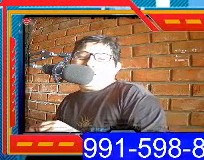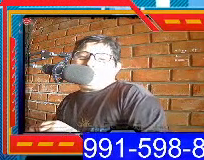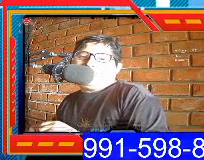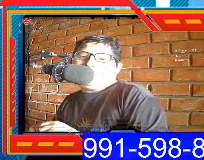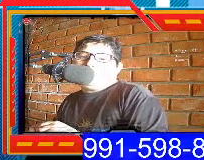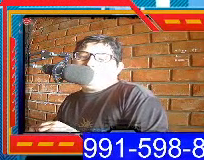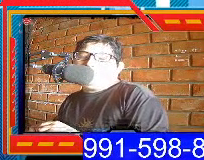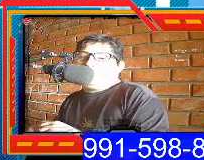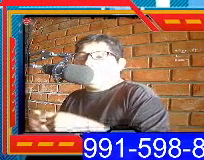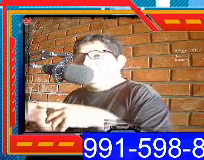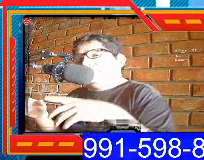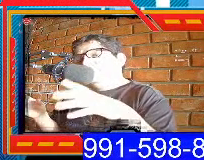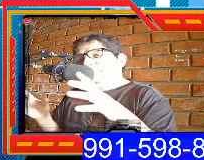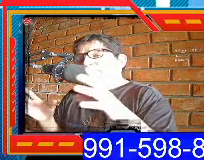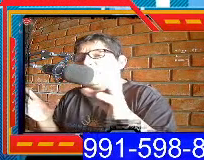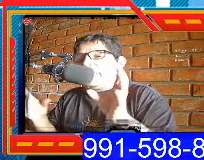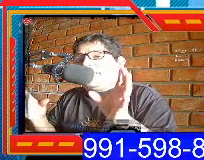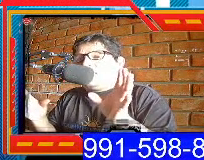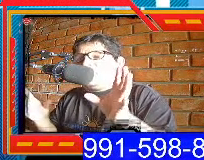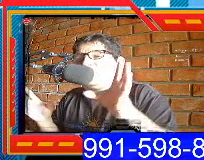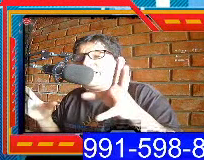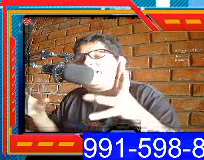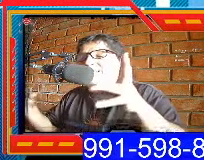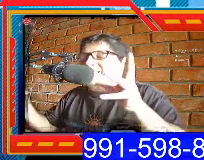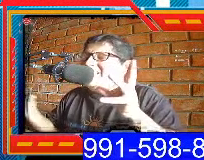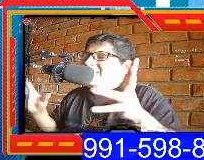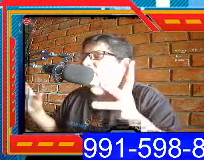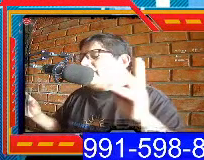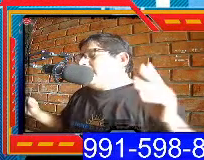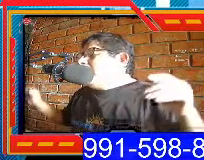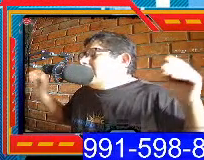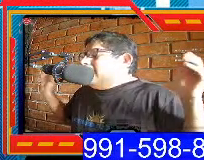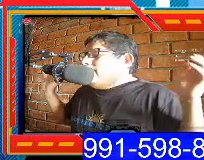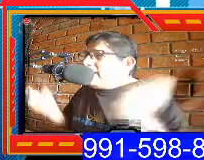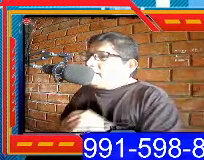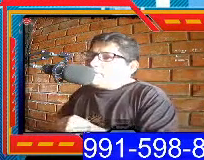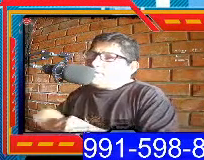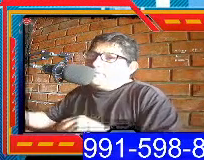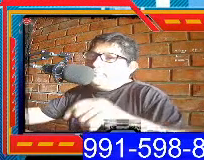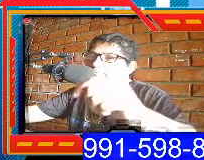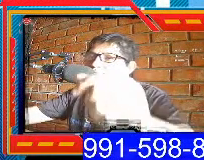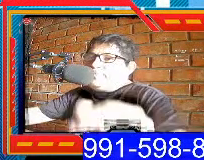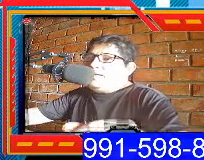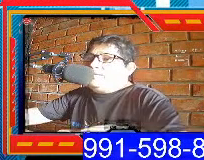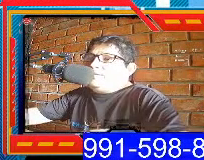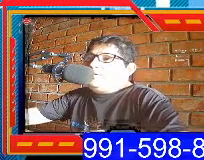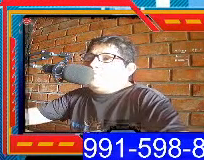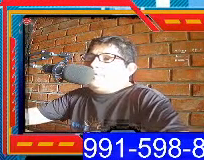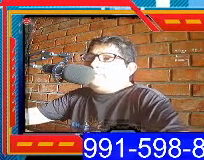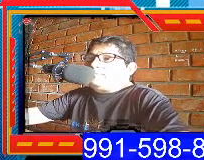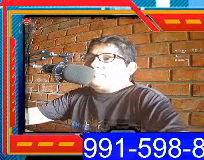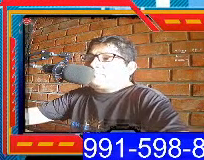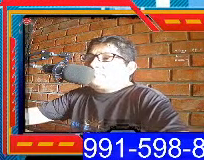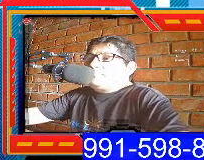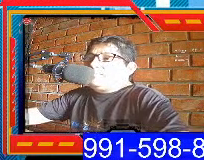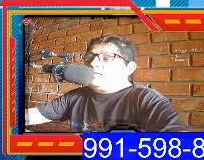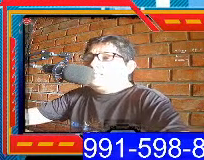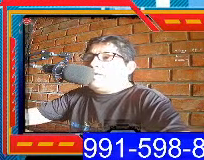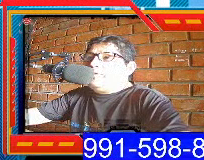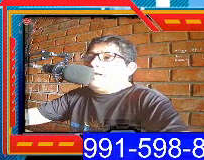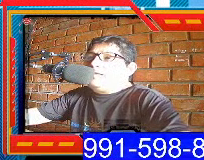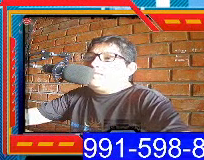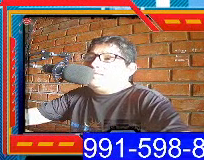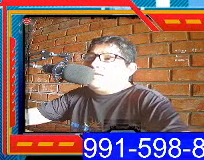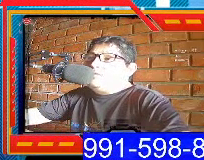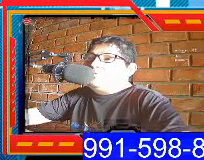el cine. Ok, espero que hayas, te hayas dado cuenta. Bien, chicos, eso es todo por hoy.